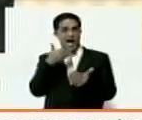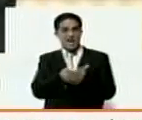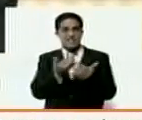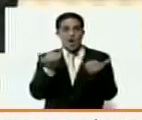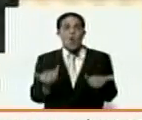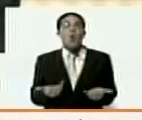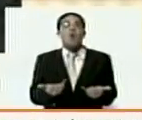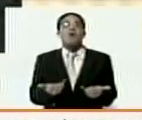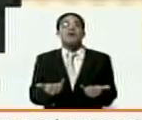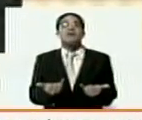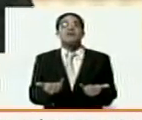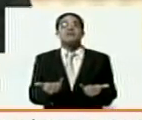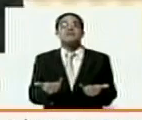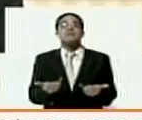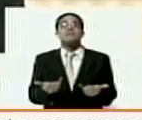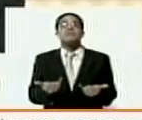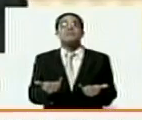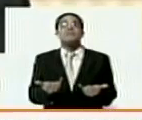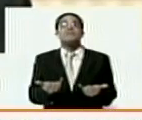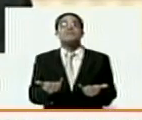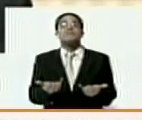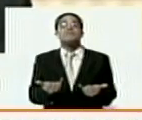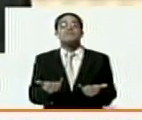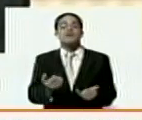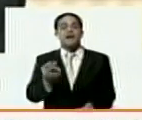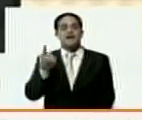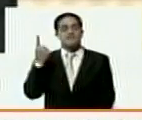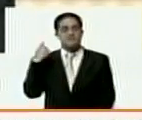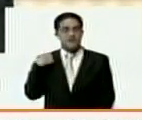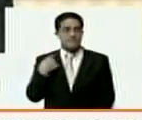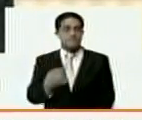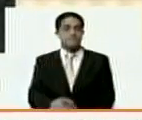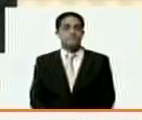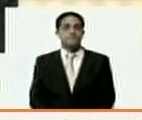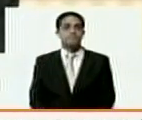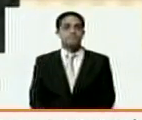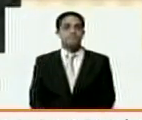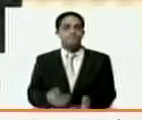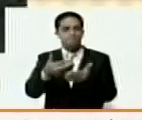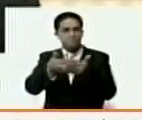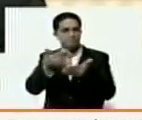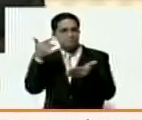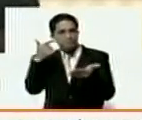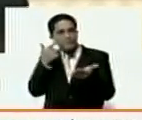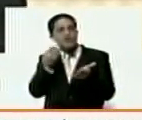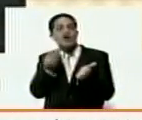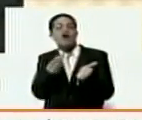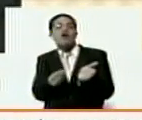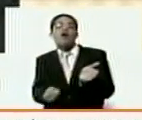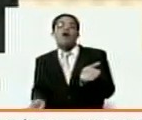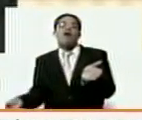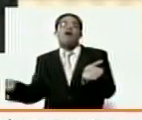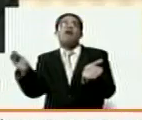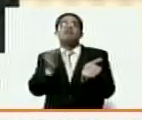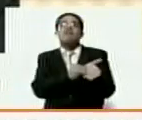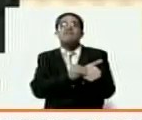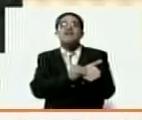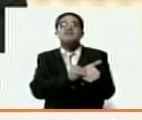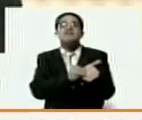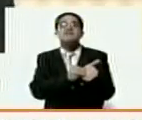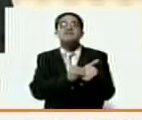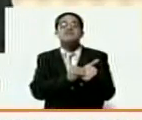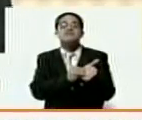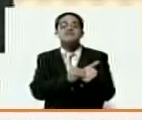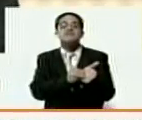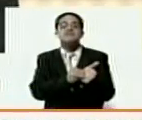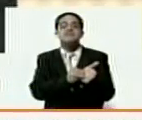marzo, al día de ayer, se ha de nuevo desatado